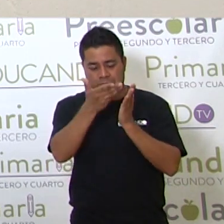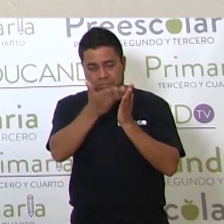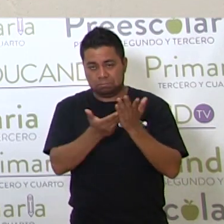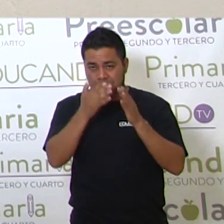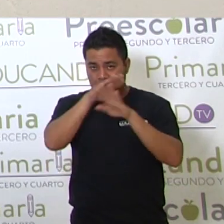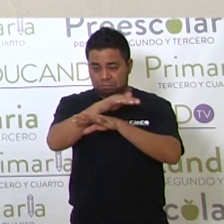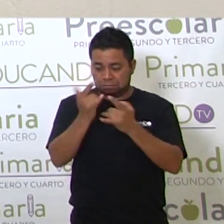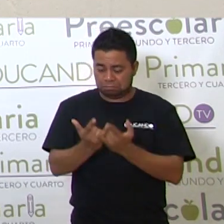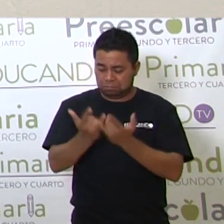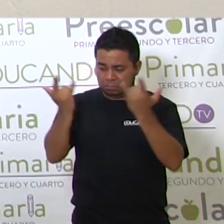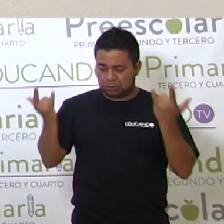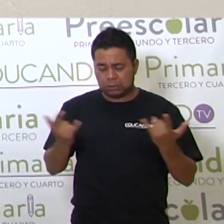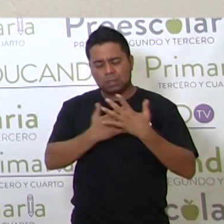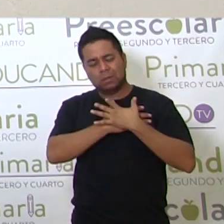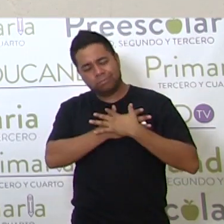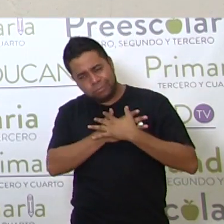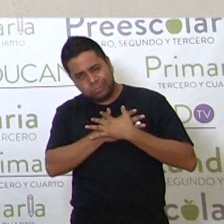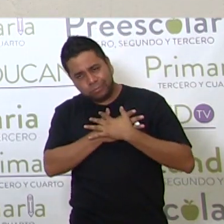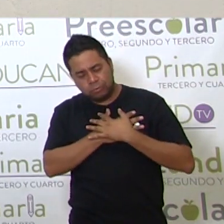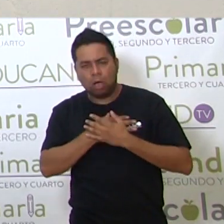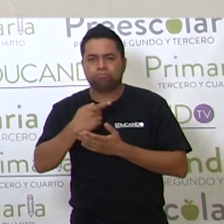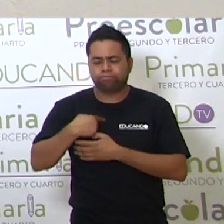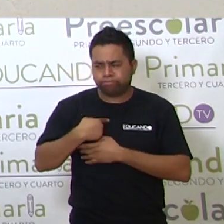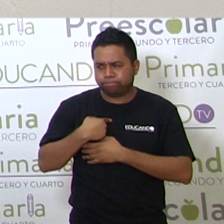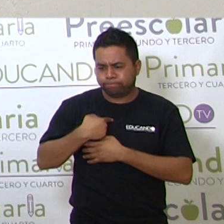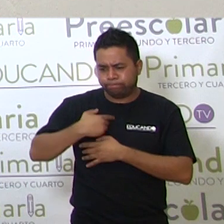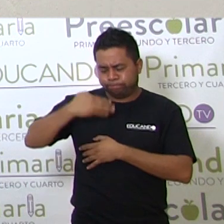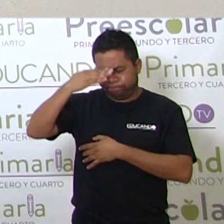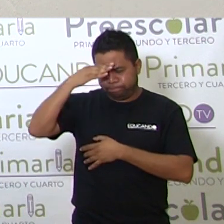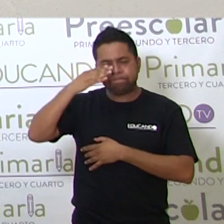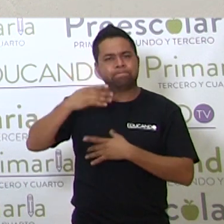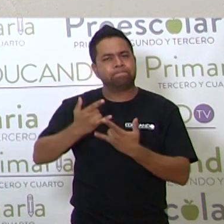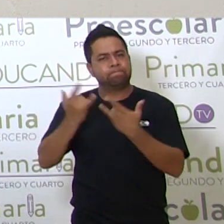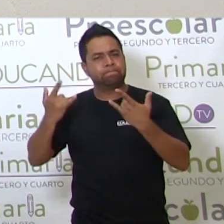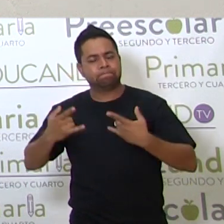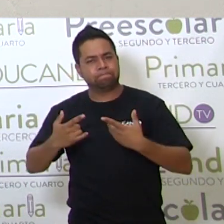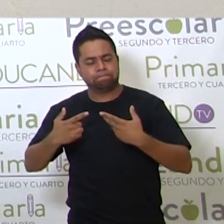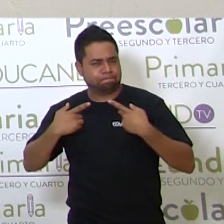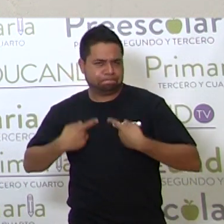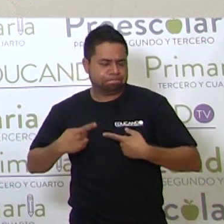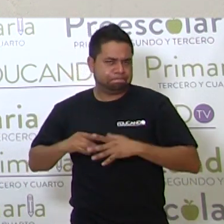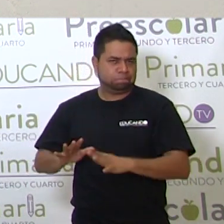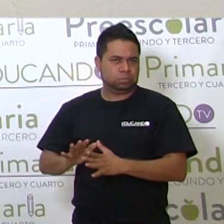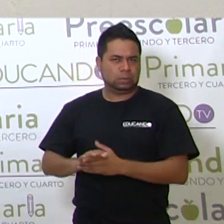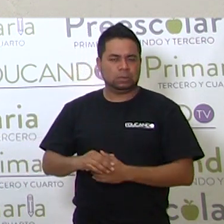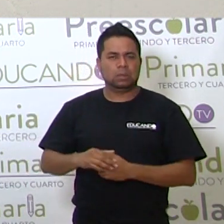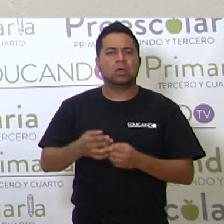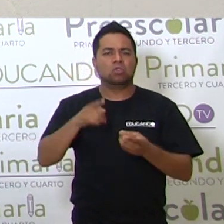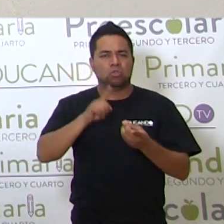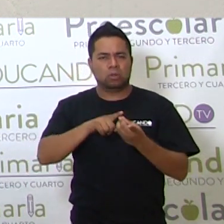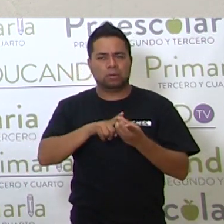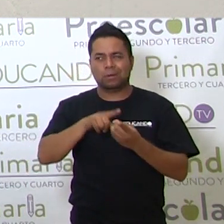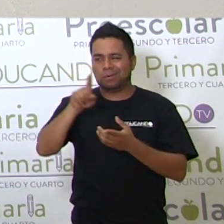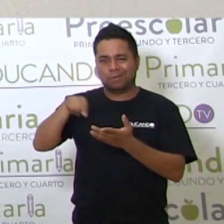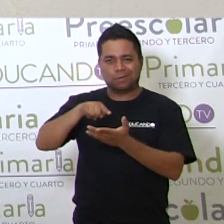amor, pero yo digo que es una historia humana más que todo. Se desarrolla en